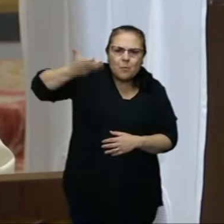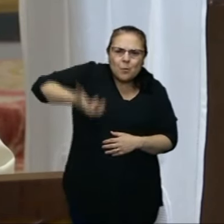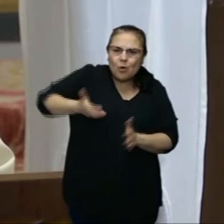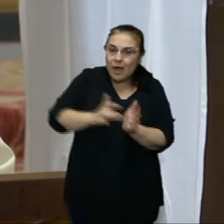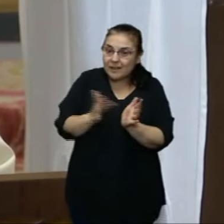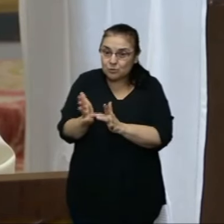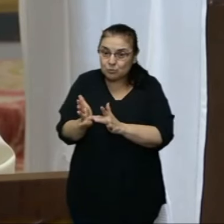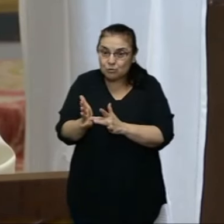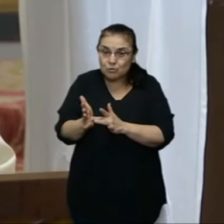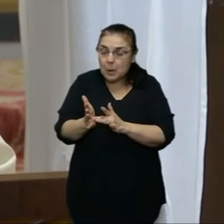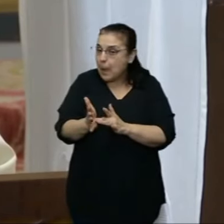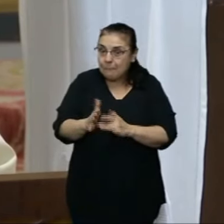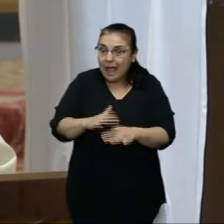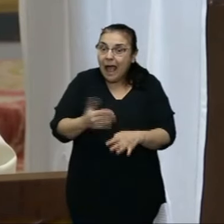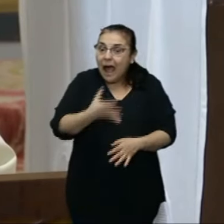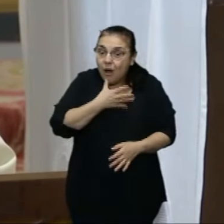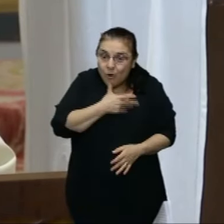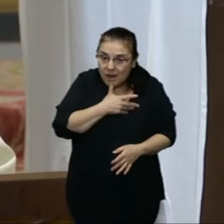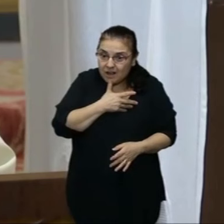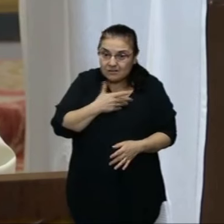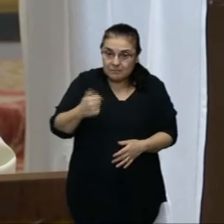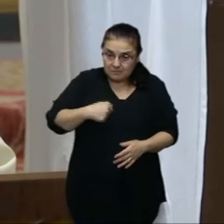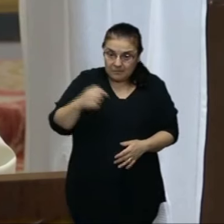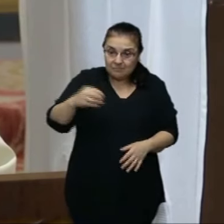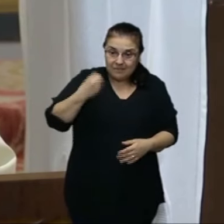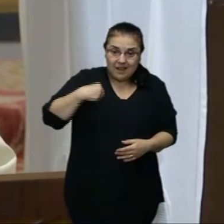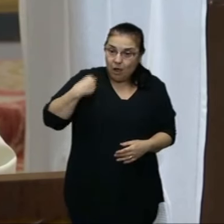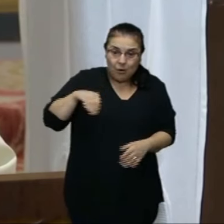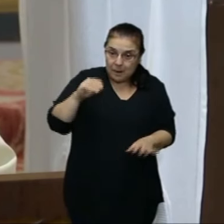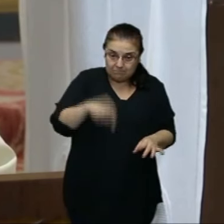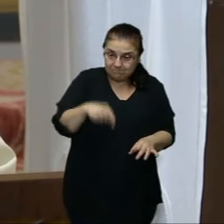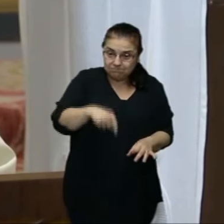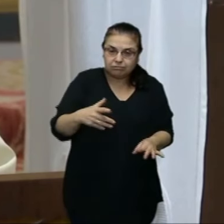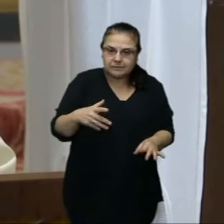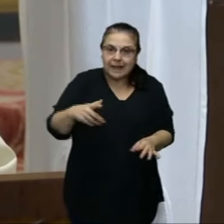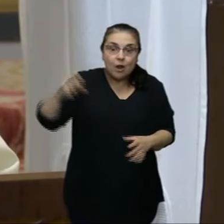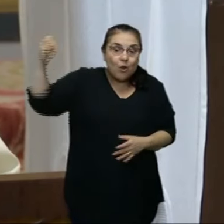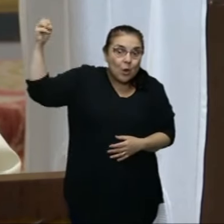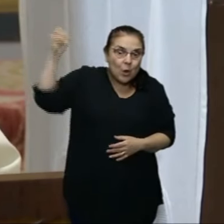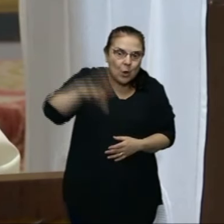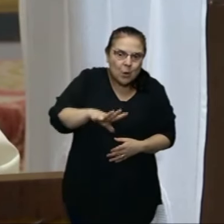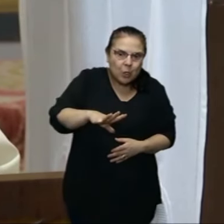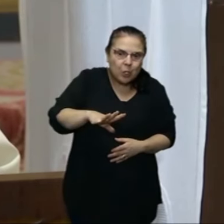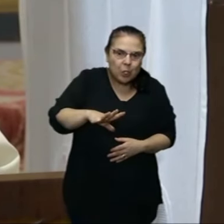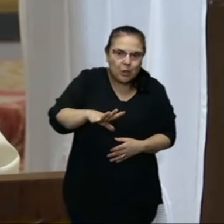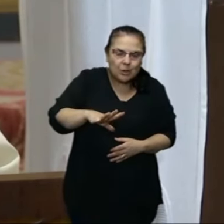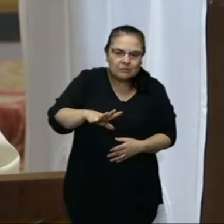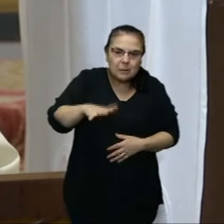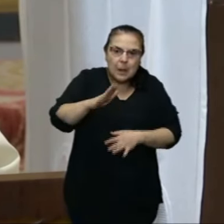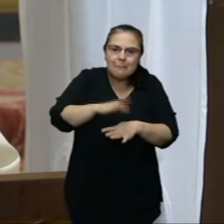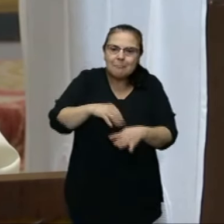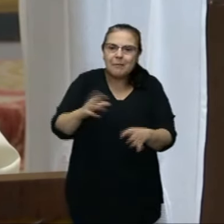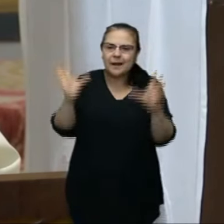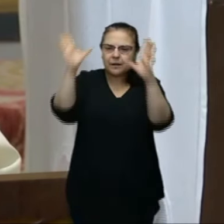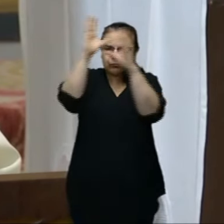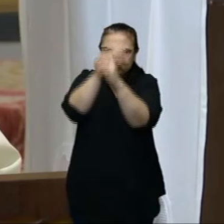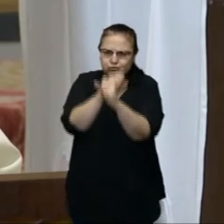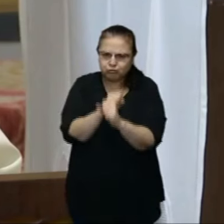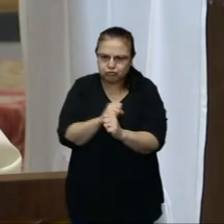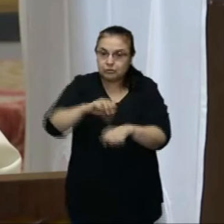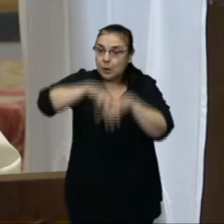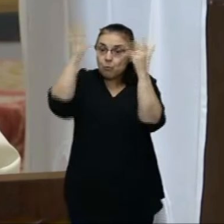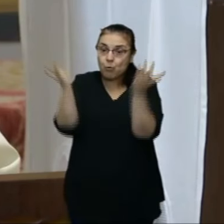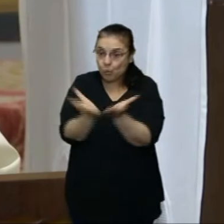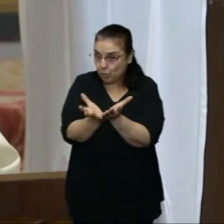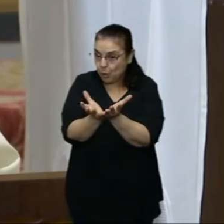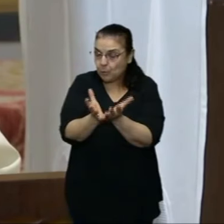actual. Es luz que viene a iluminar las tinieblas del mundo. Por lo tanto, se supone,